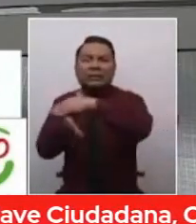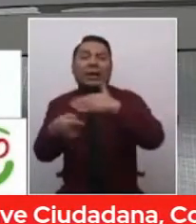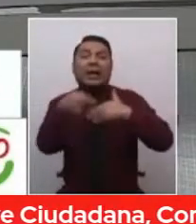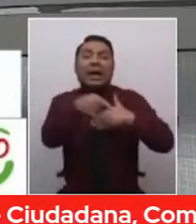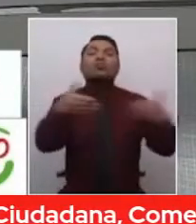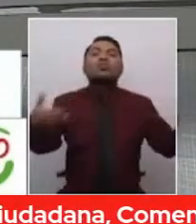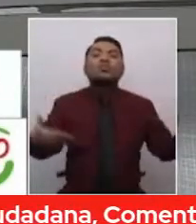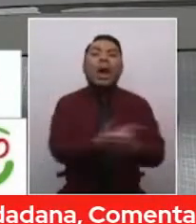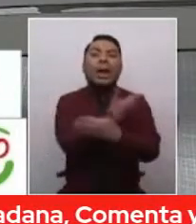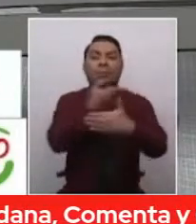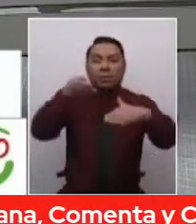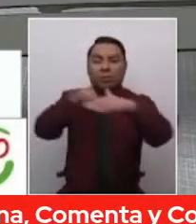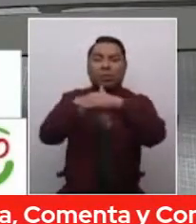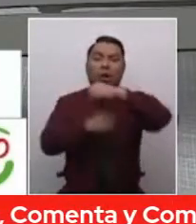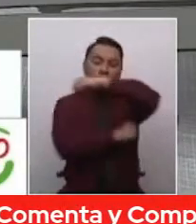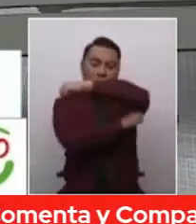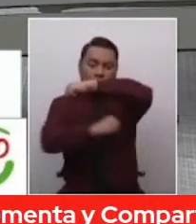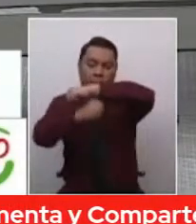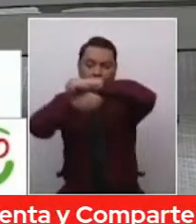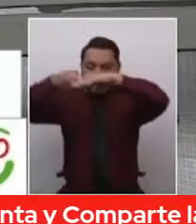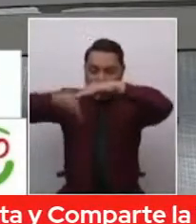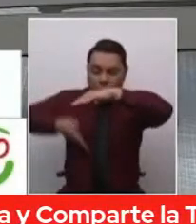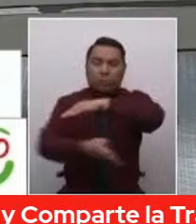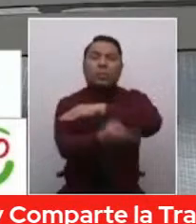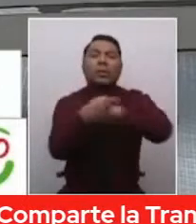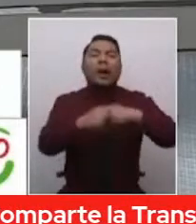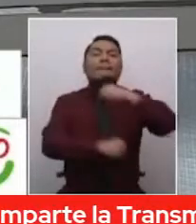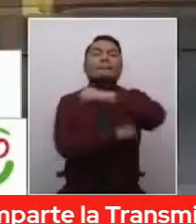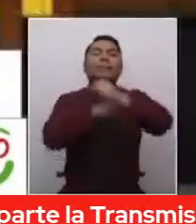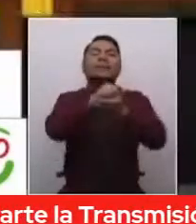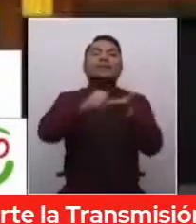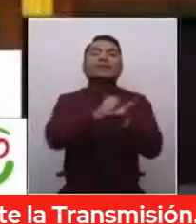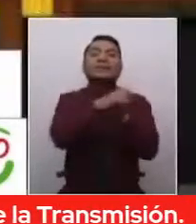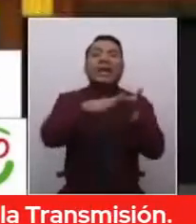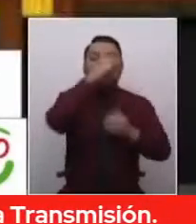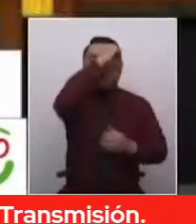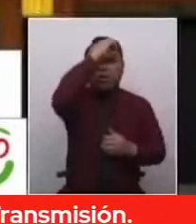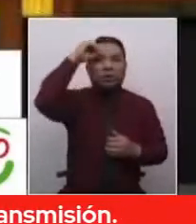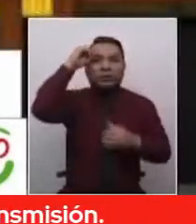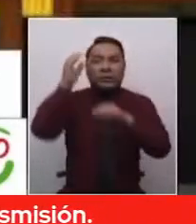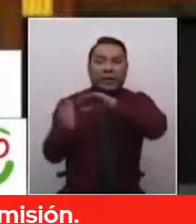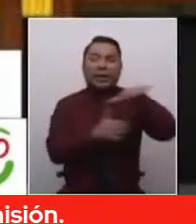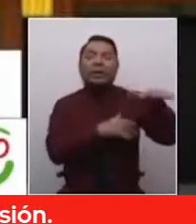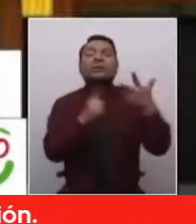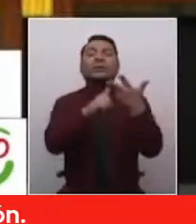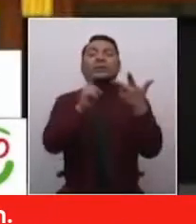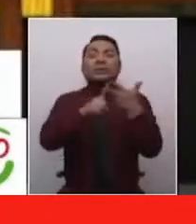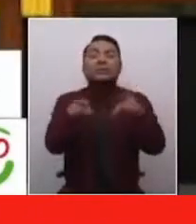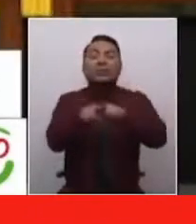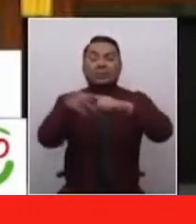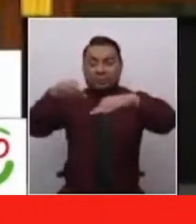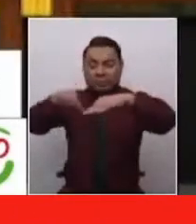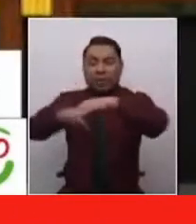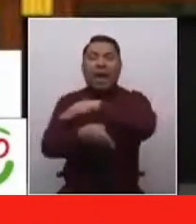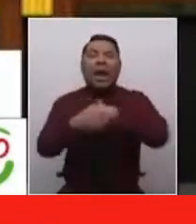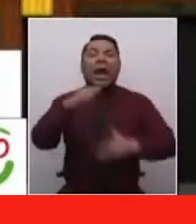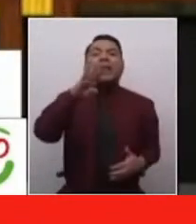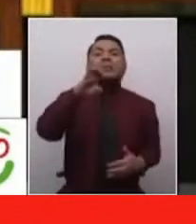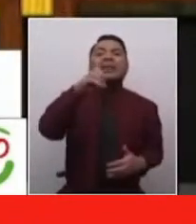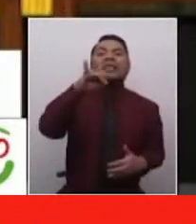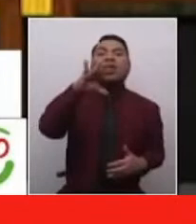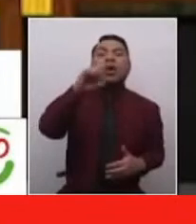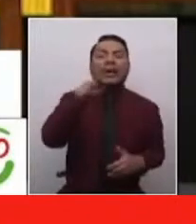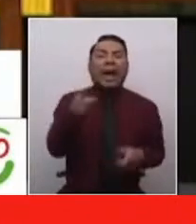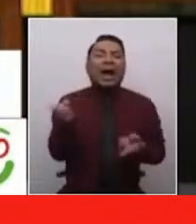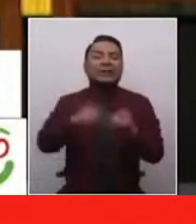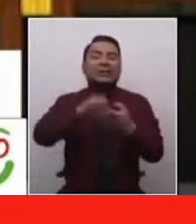un nuevo acceso en un túnel por el puente Santa Rosa. Y número tres, que ampliemos el Sanjón Bedoya Reyes hasta San